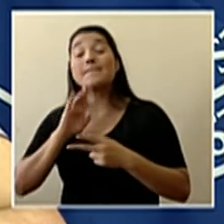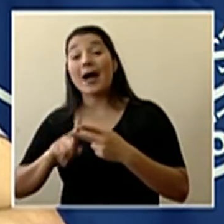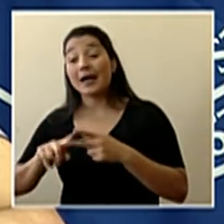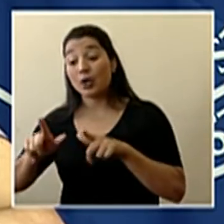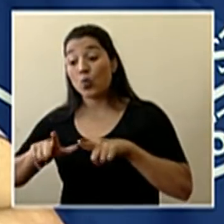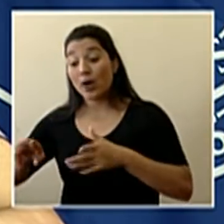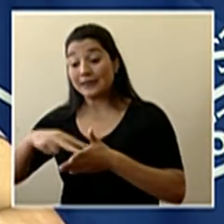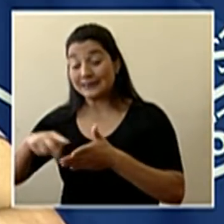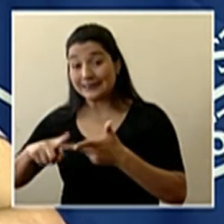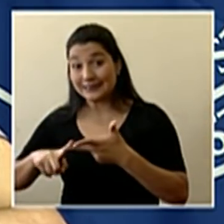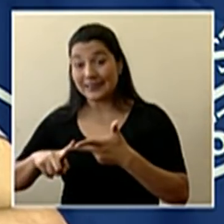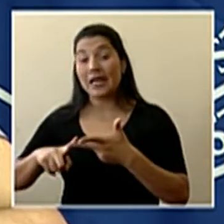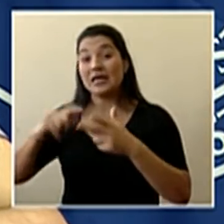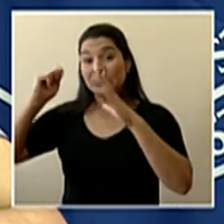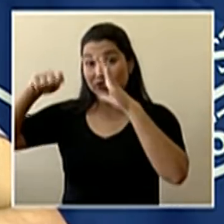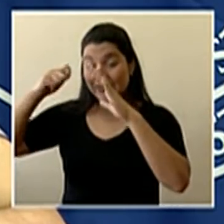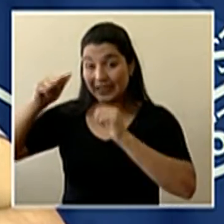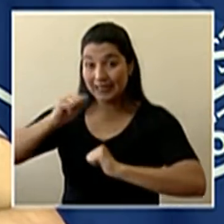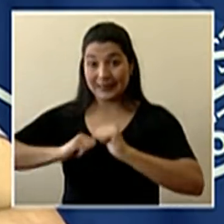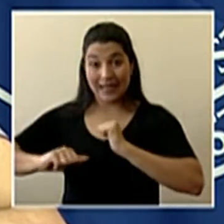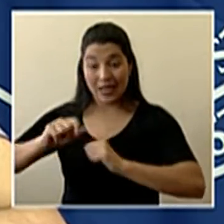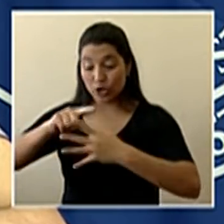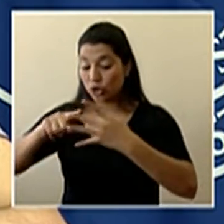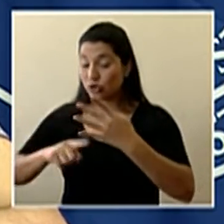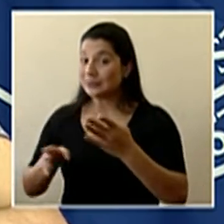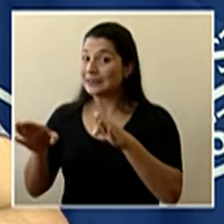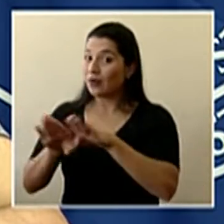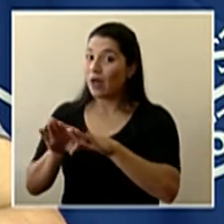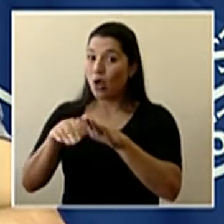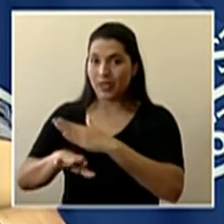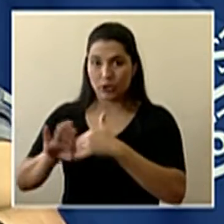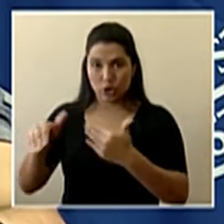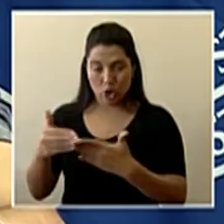se mantienen cerrados totalmente en todo momento.